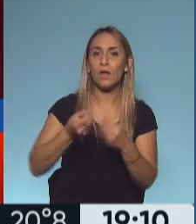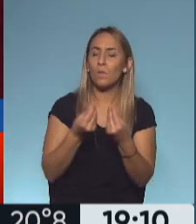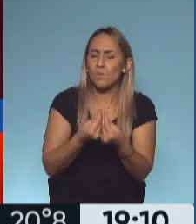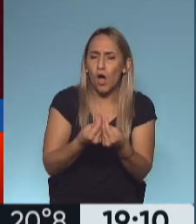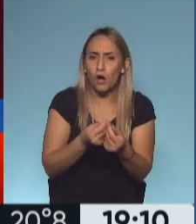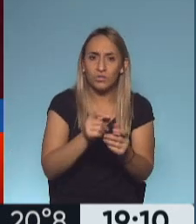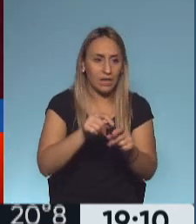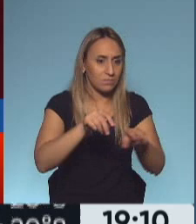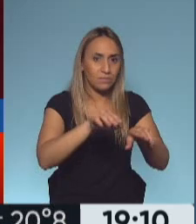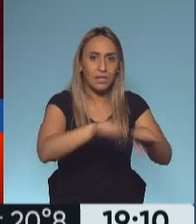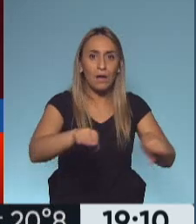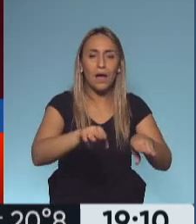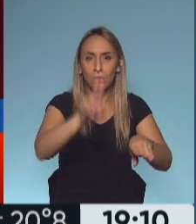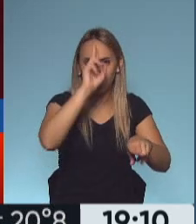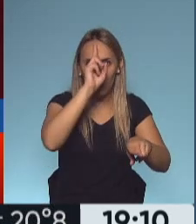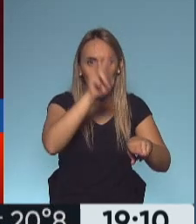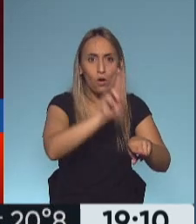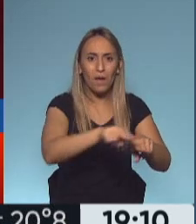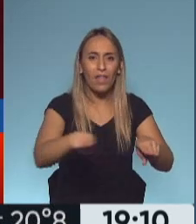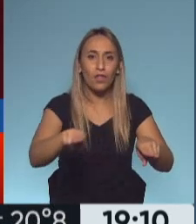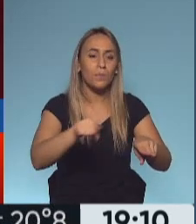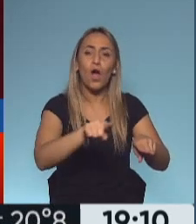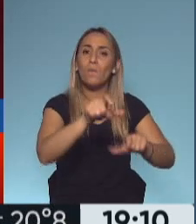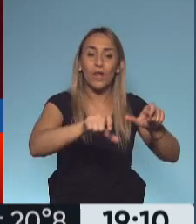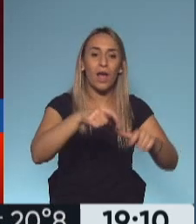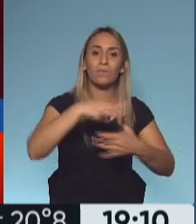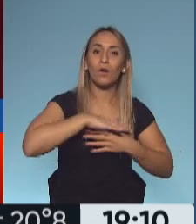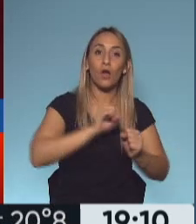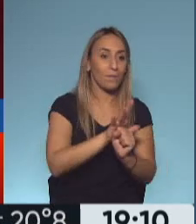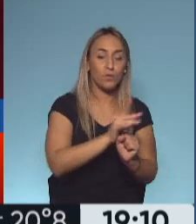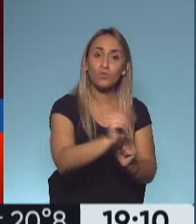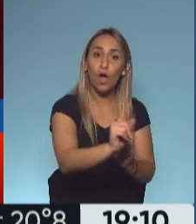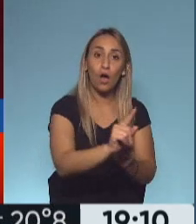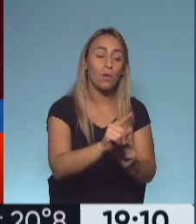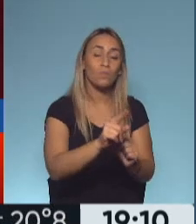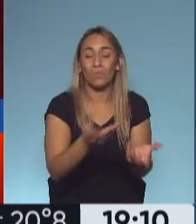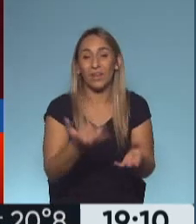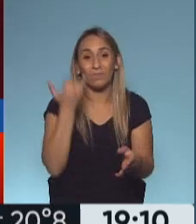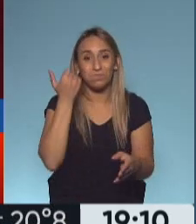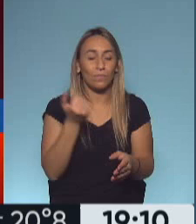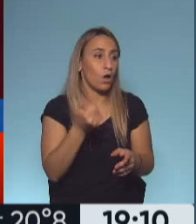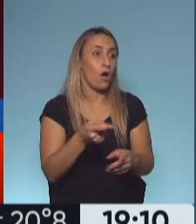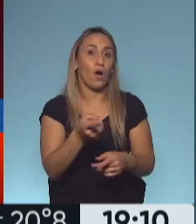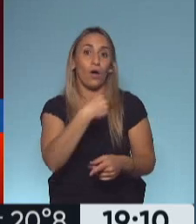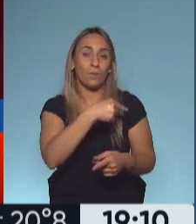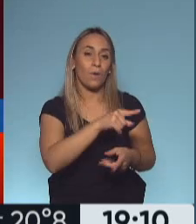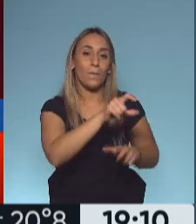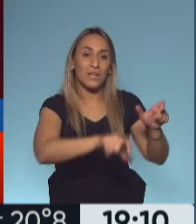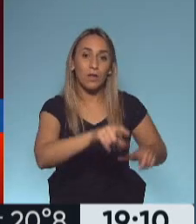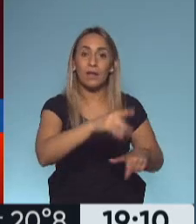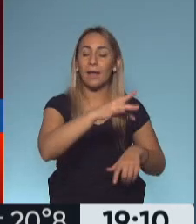camas no COVID, porque nuestro sistema de salud se encontraba dando respuesta a demanda retenida, a otras